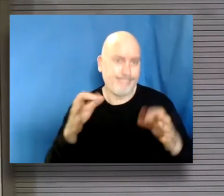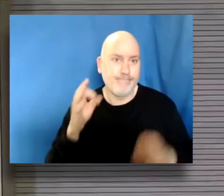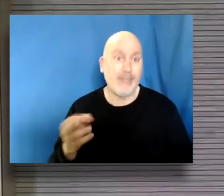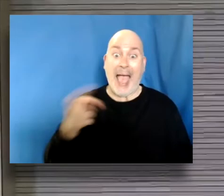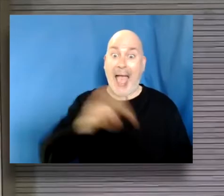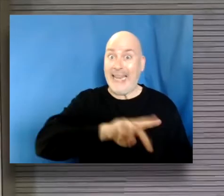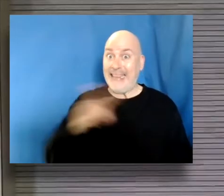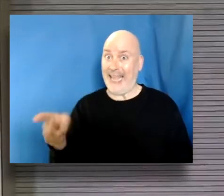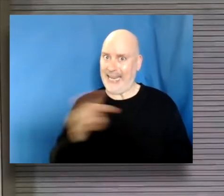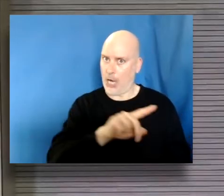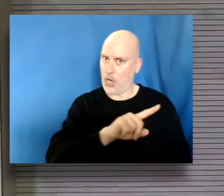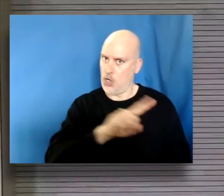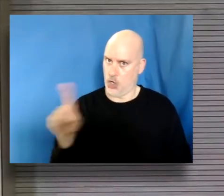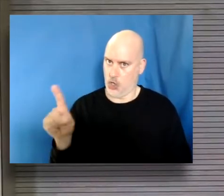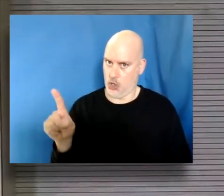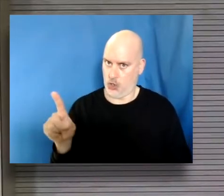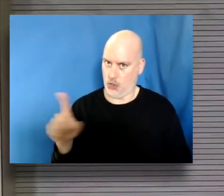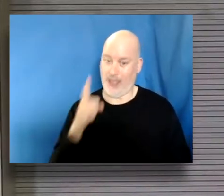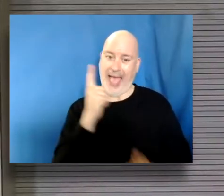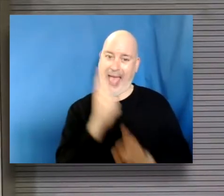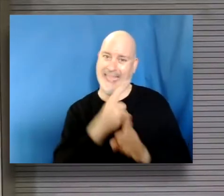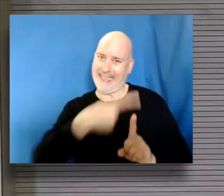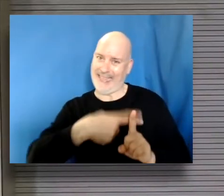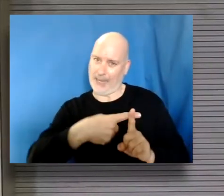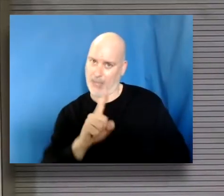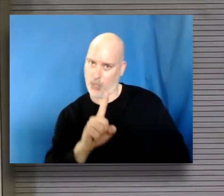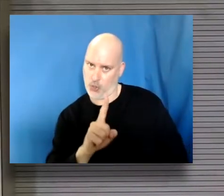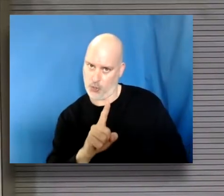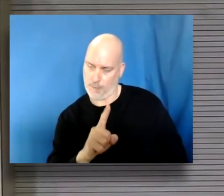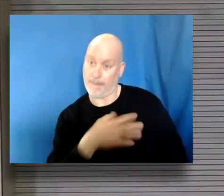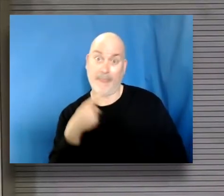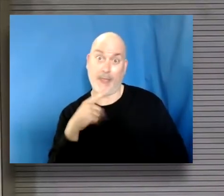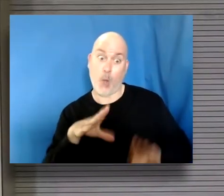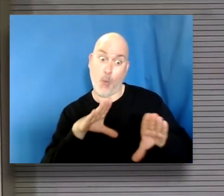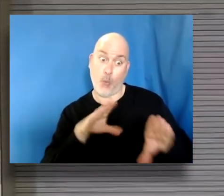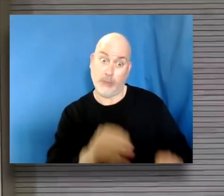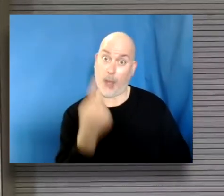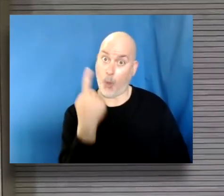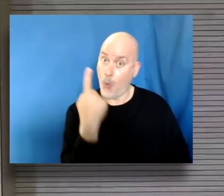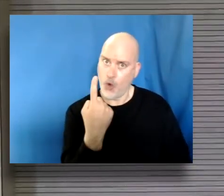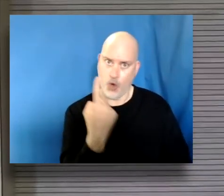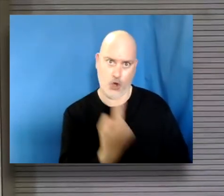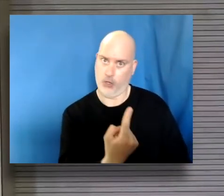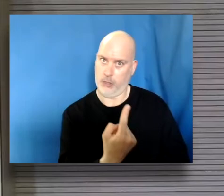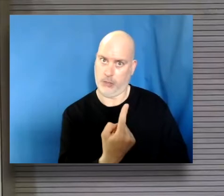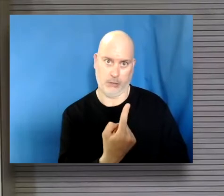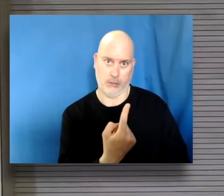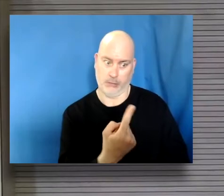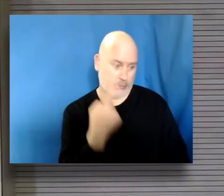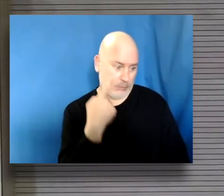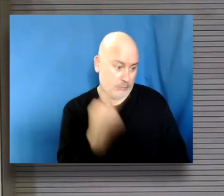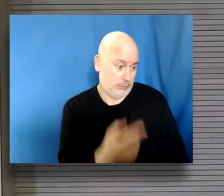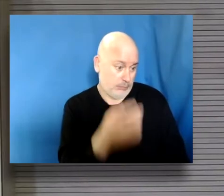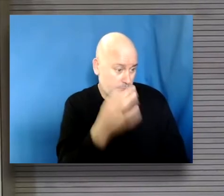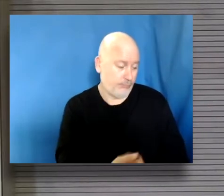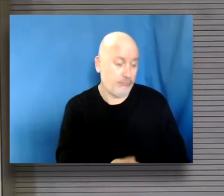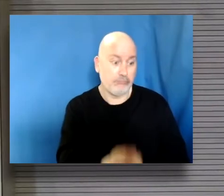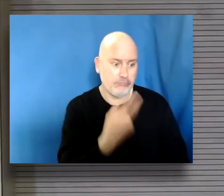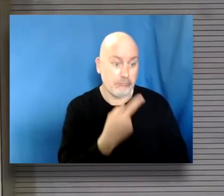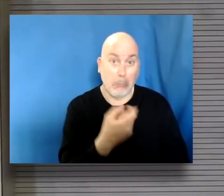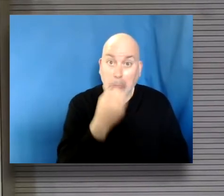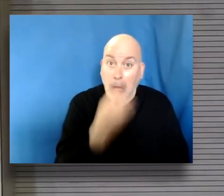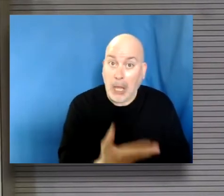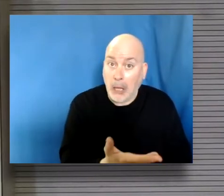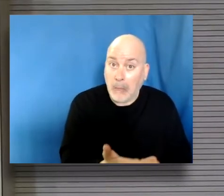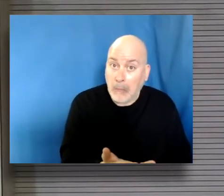alternar los antitérmicos. Lo que aconsejamos es utilizar uno, el que veáis que el niño se toma mejor o